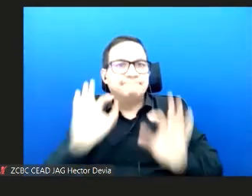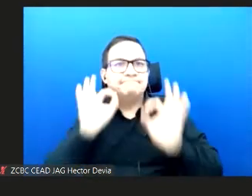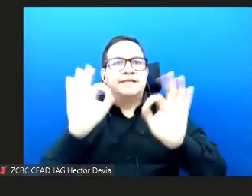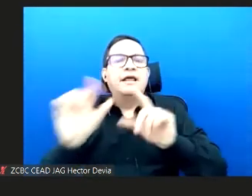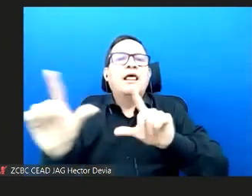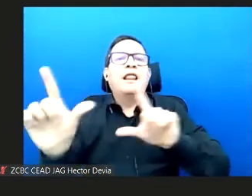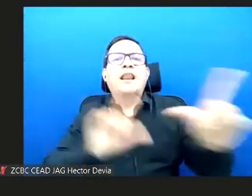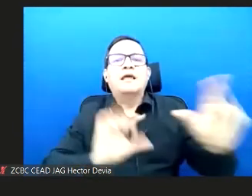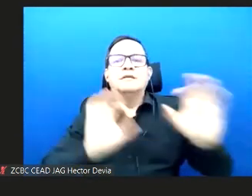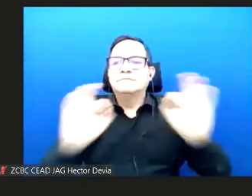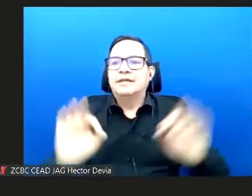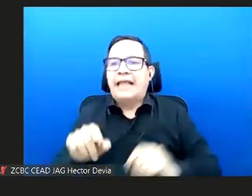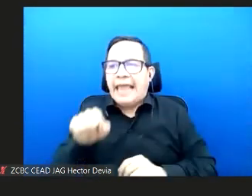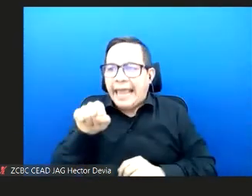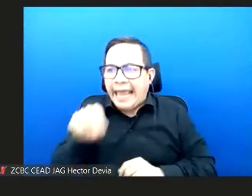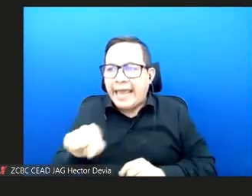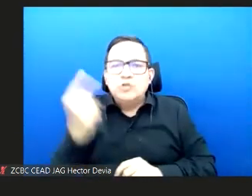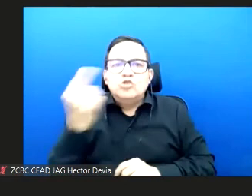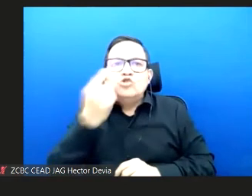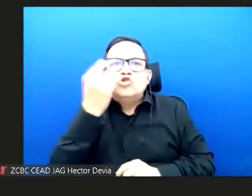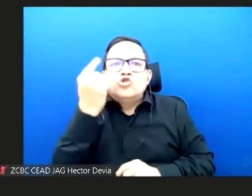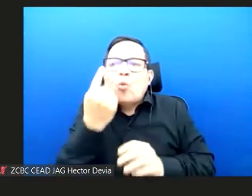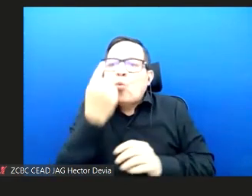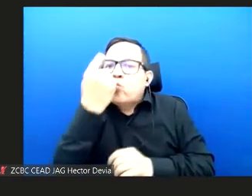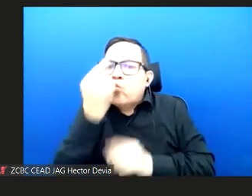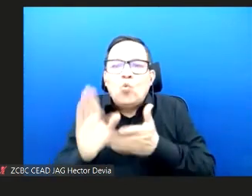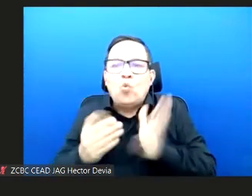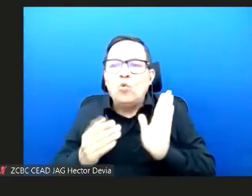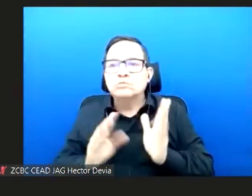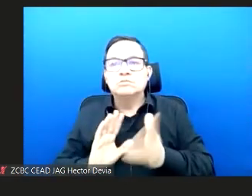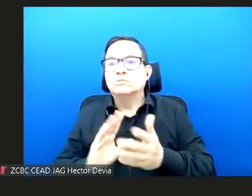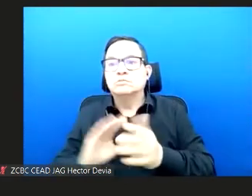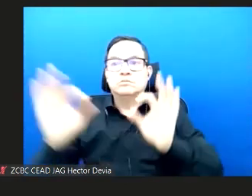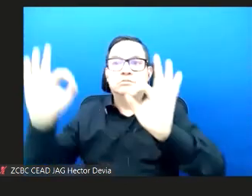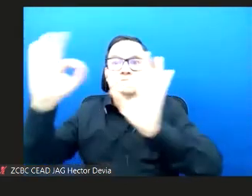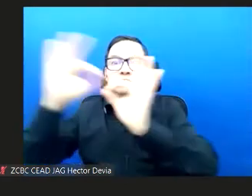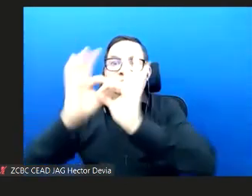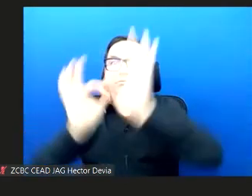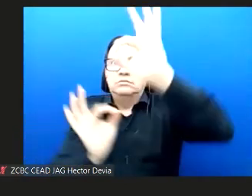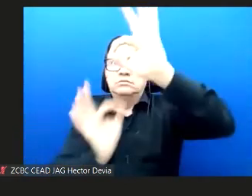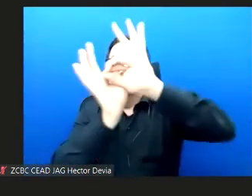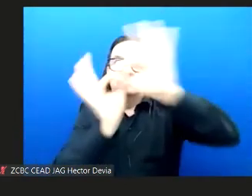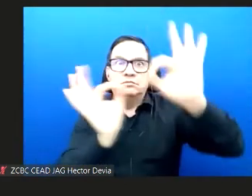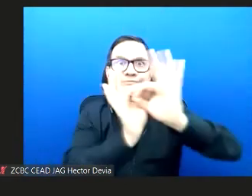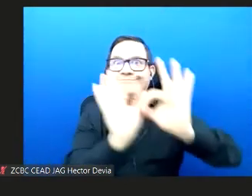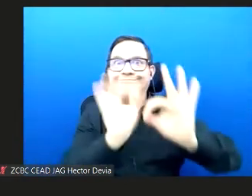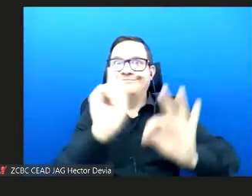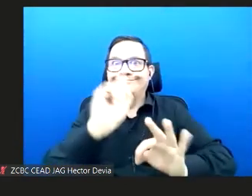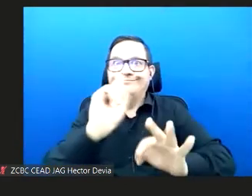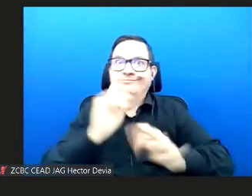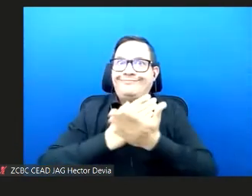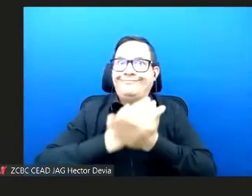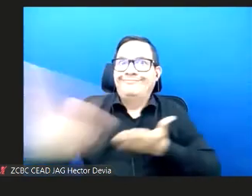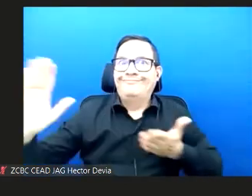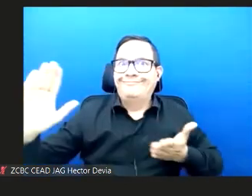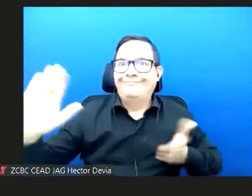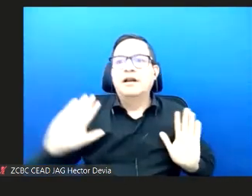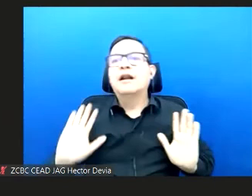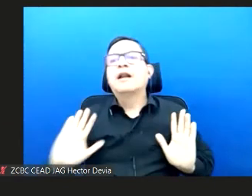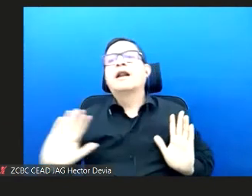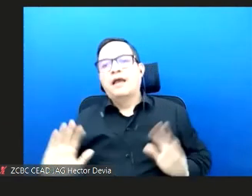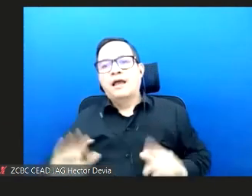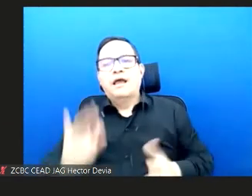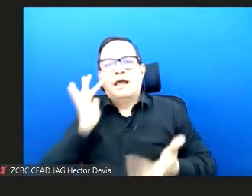Entonces, solo los que perdieron economía solidaria, no incluiríamos intersecciones. Eso nos daría que son 17 estudiantes que